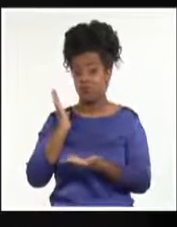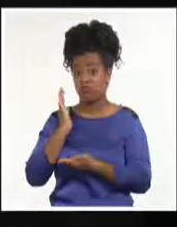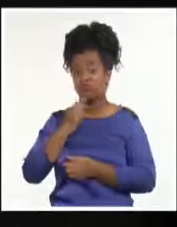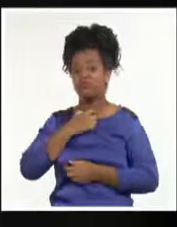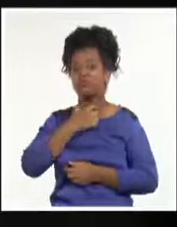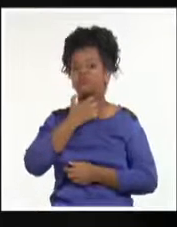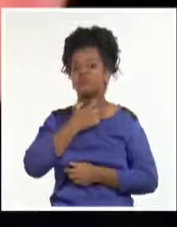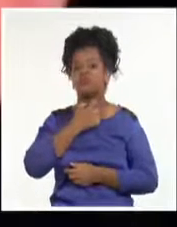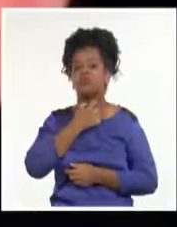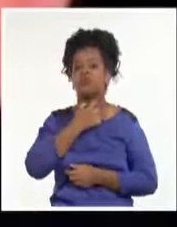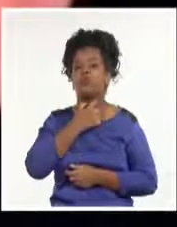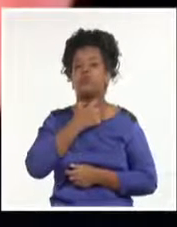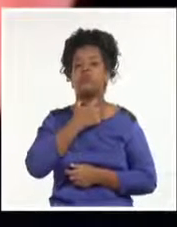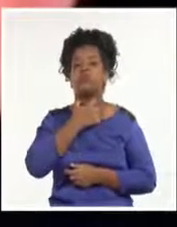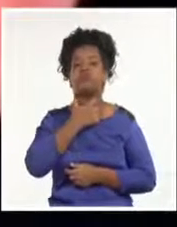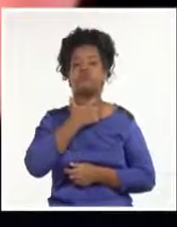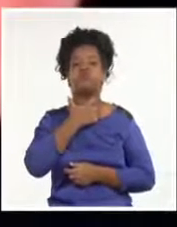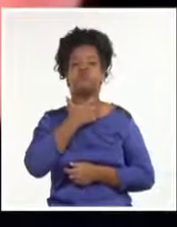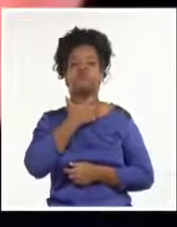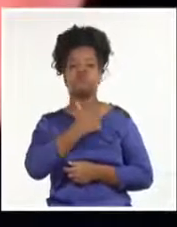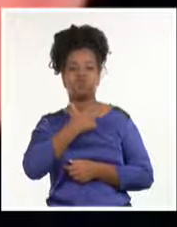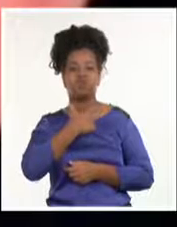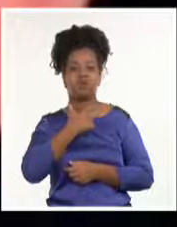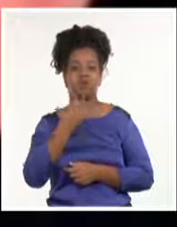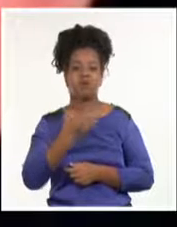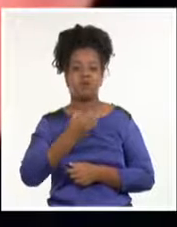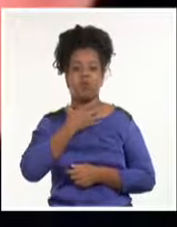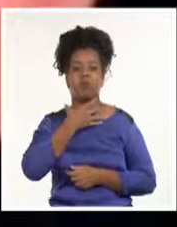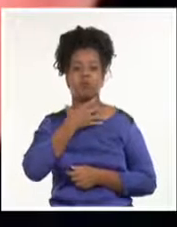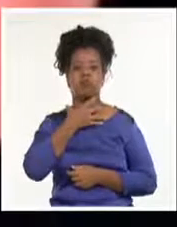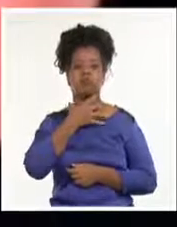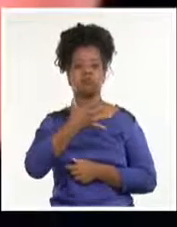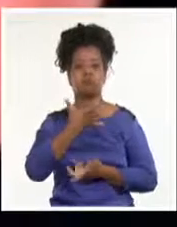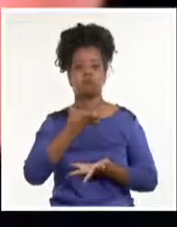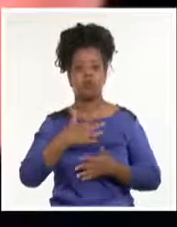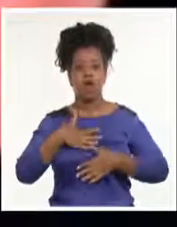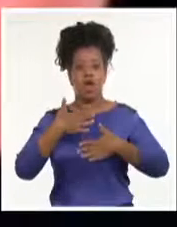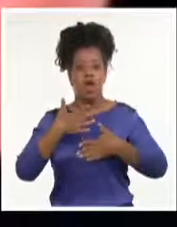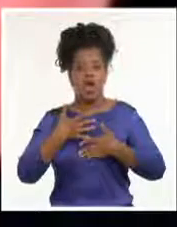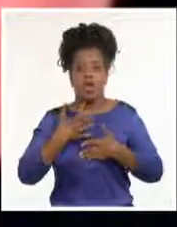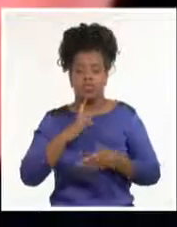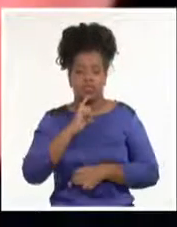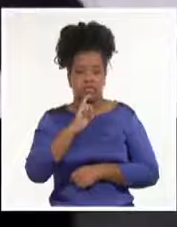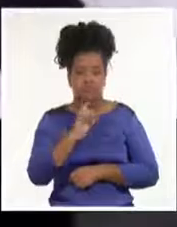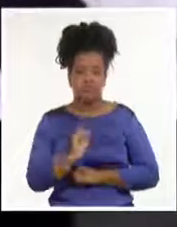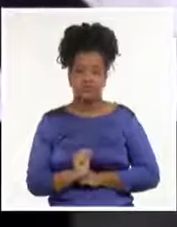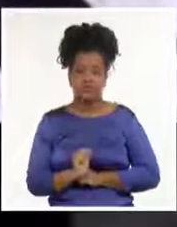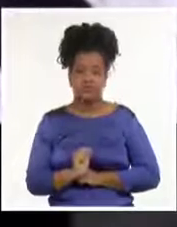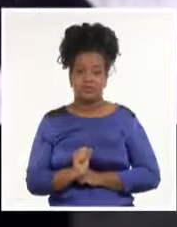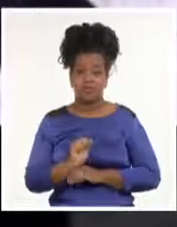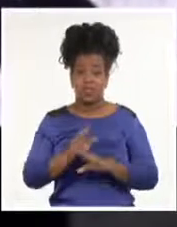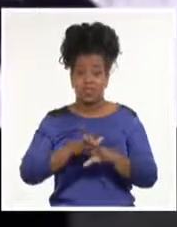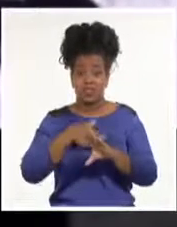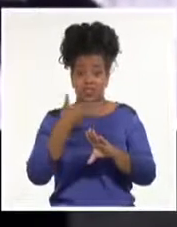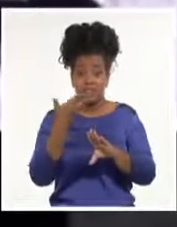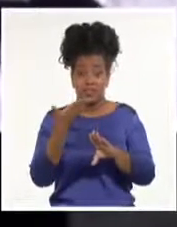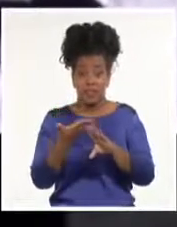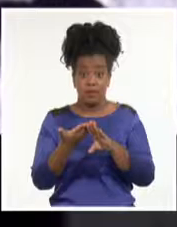crecimiento del tejido interior en ese lugar que obstruye la entrada y salida del aire, por lo que después de los